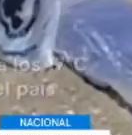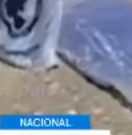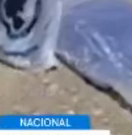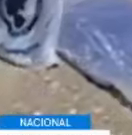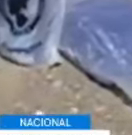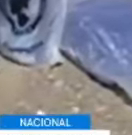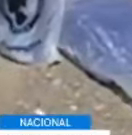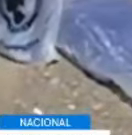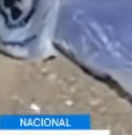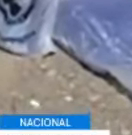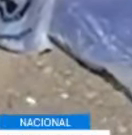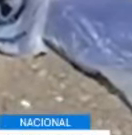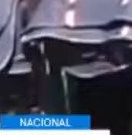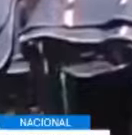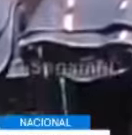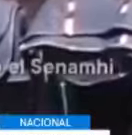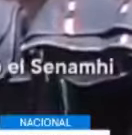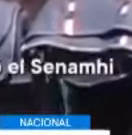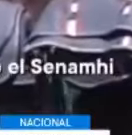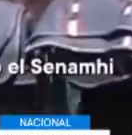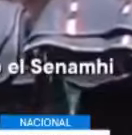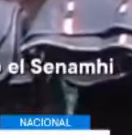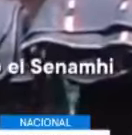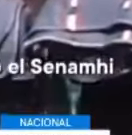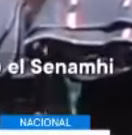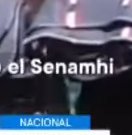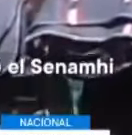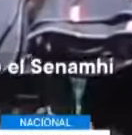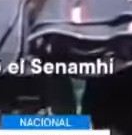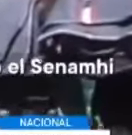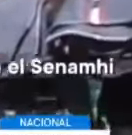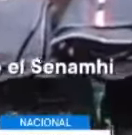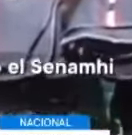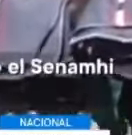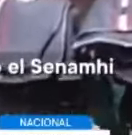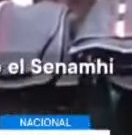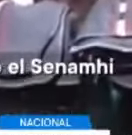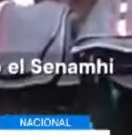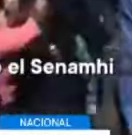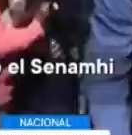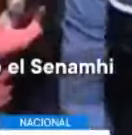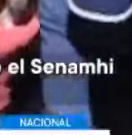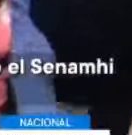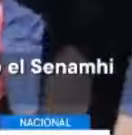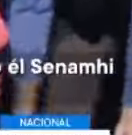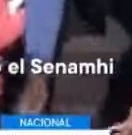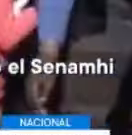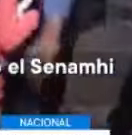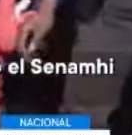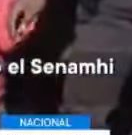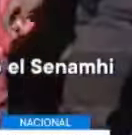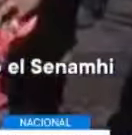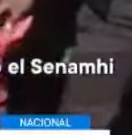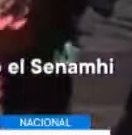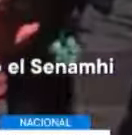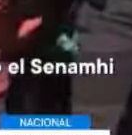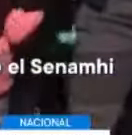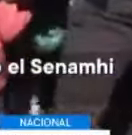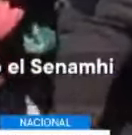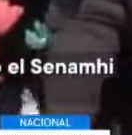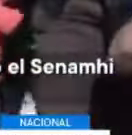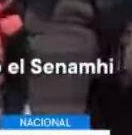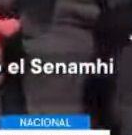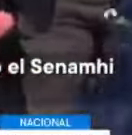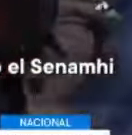Hayapuliniwa, Ukatsa, Tayaja, Chamampiwa Taitarakine, Hilja, Akiri Suyusana,